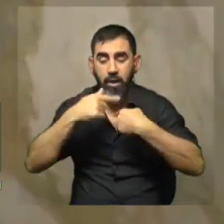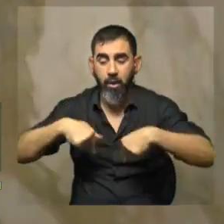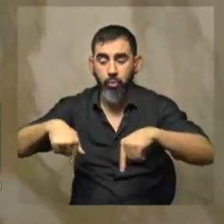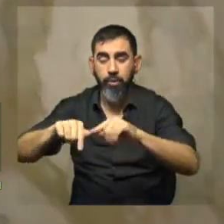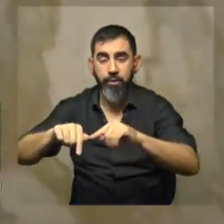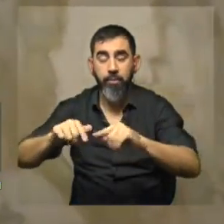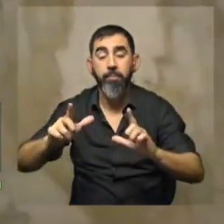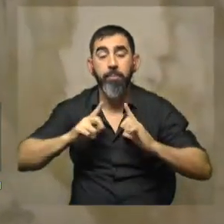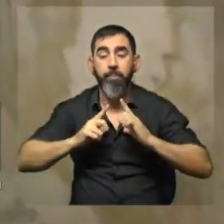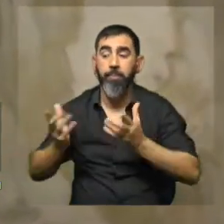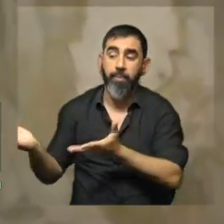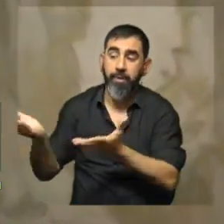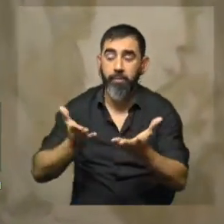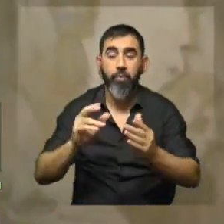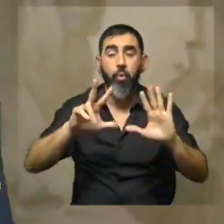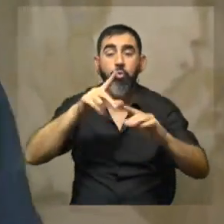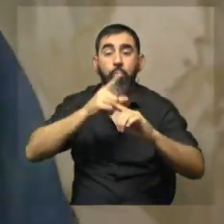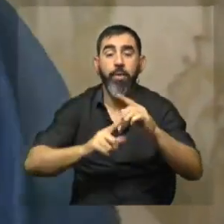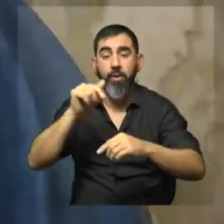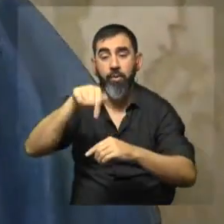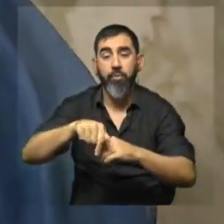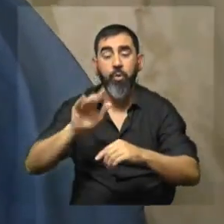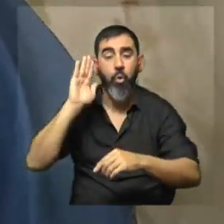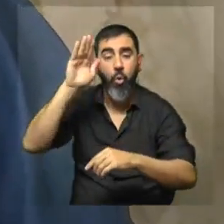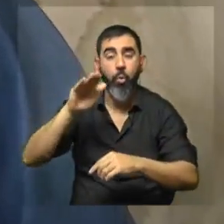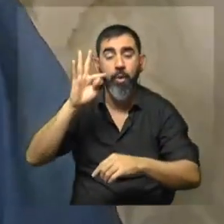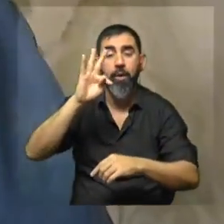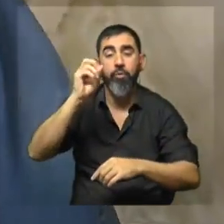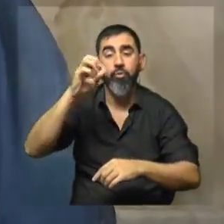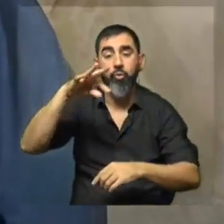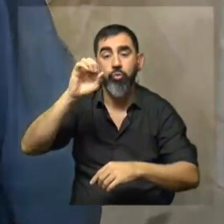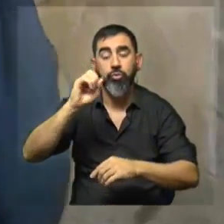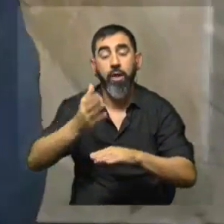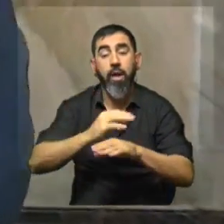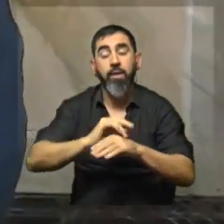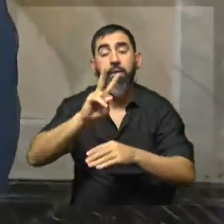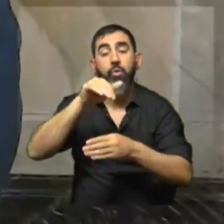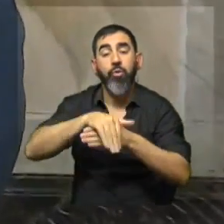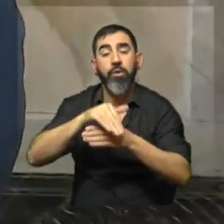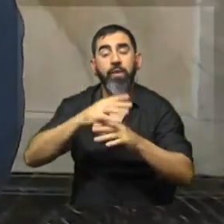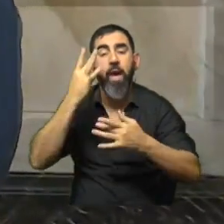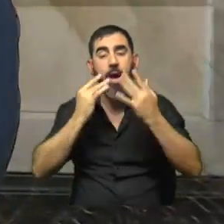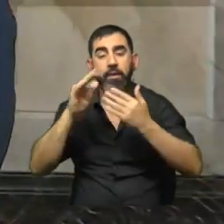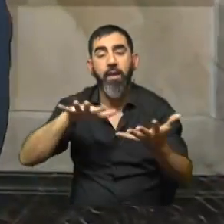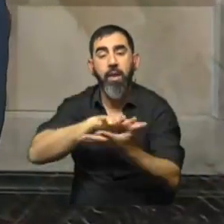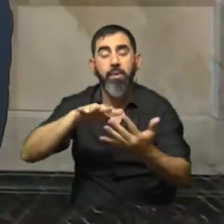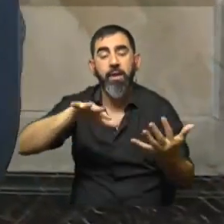todos allí, los esperamos. A las 8:30 hoy, un homenaje a Los Tontos imperdible. Y antes, a las 2 de la tarde, un montón de artistas en la